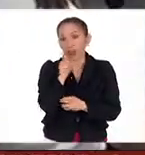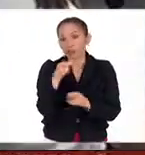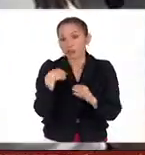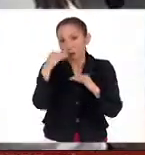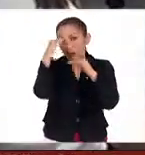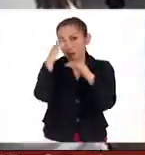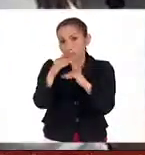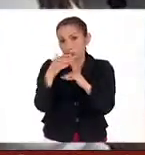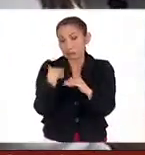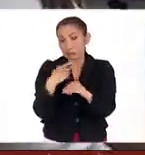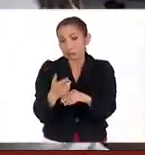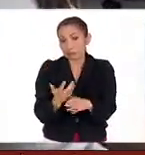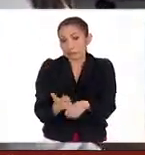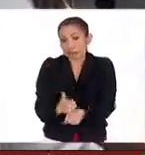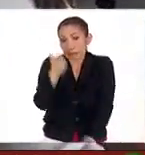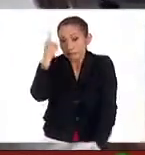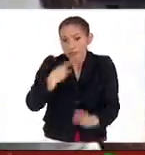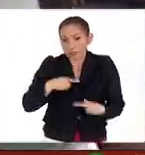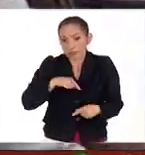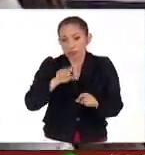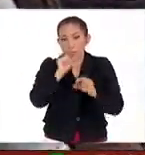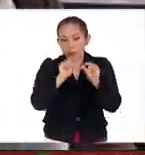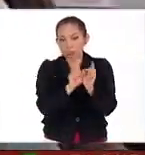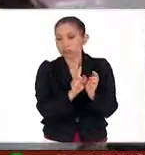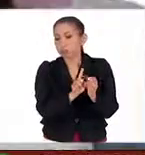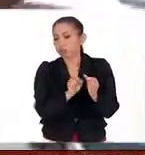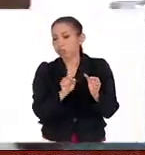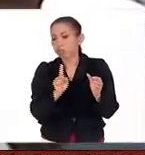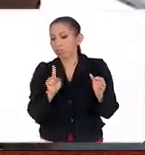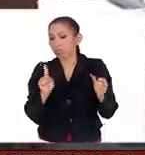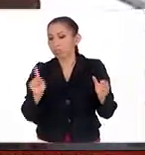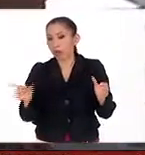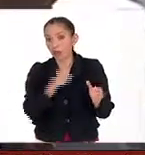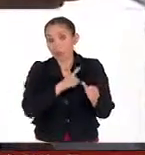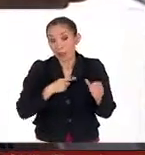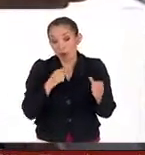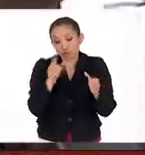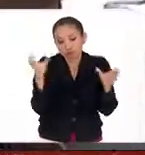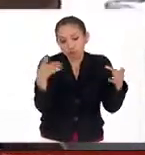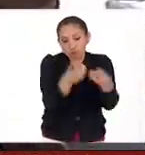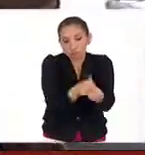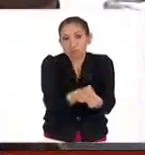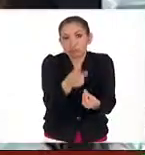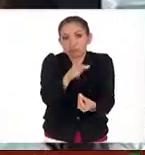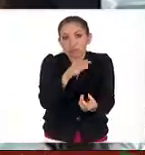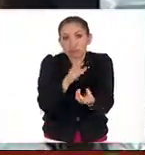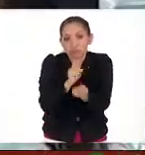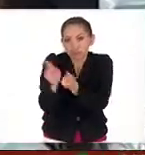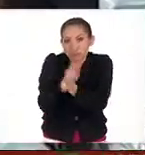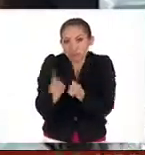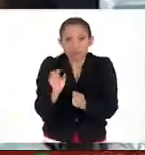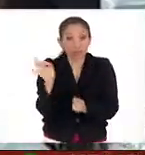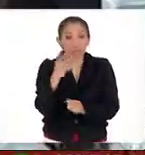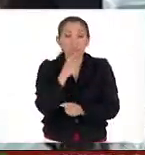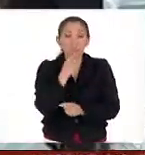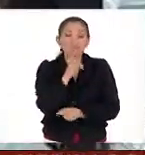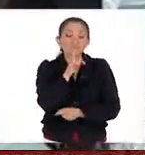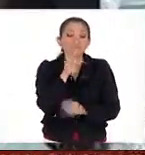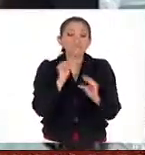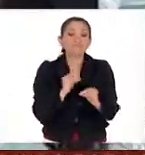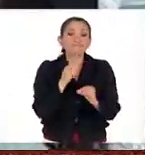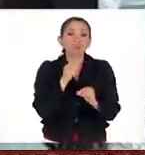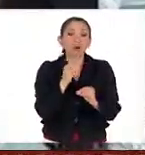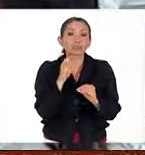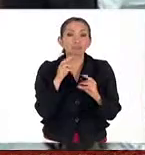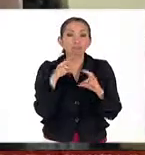muy drástica, porque entonces la gente se va aislando y nosotros tenemos que estar en sociedad. Si nosotros no hablamos, nuestras cuerdas